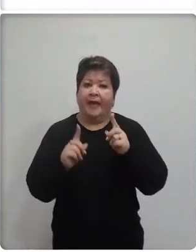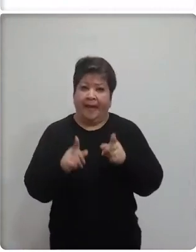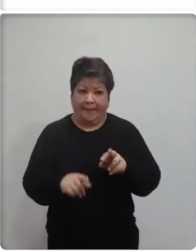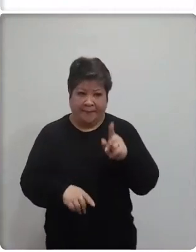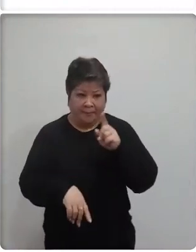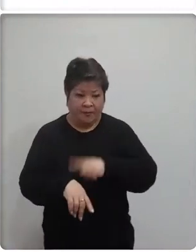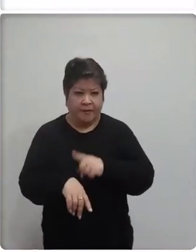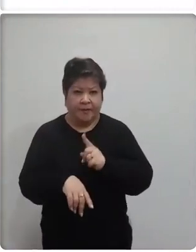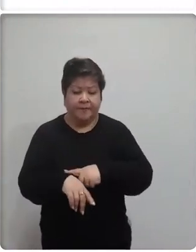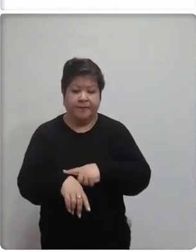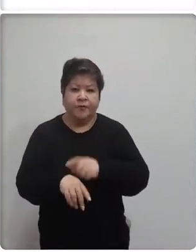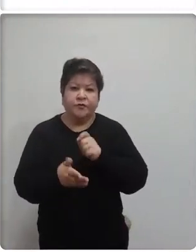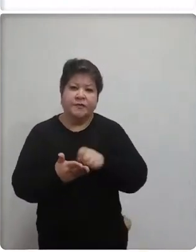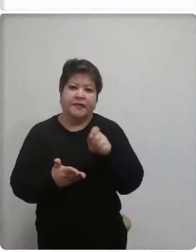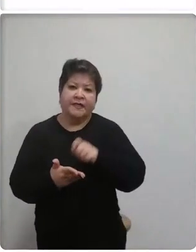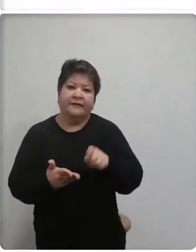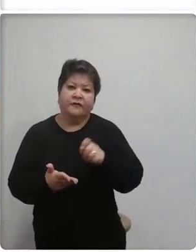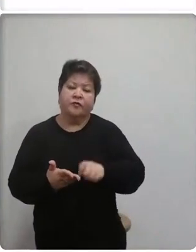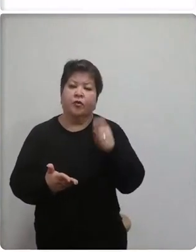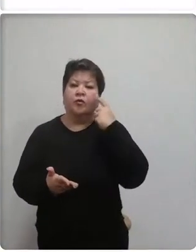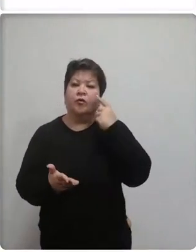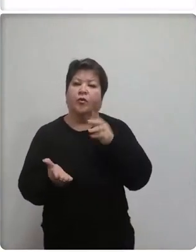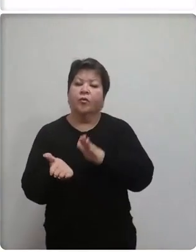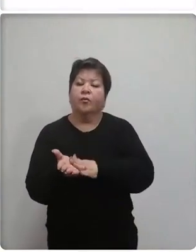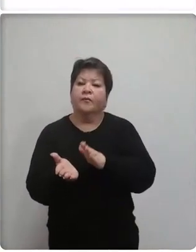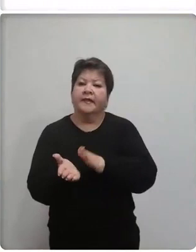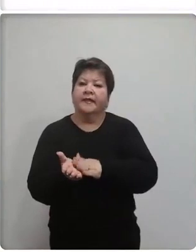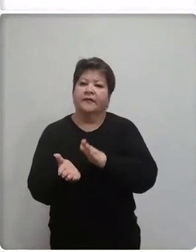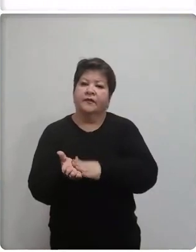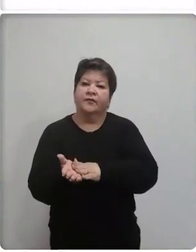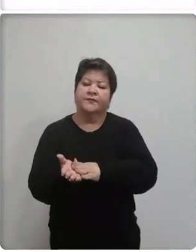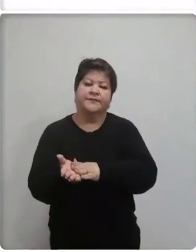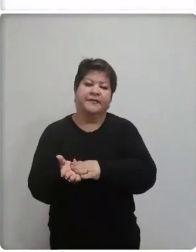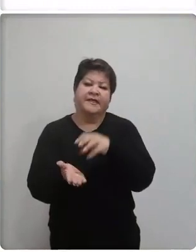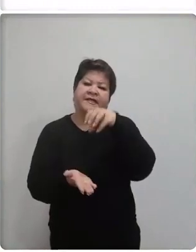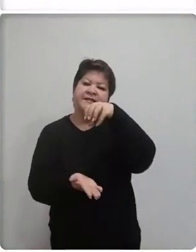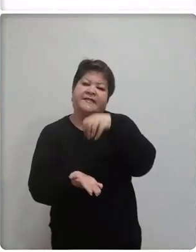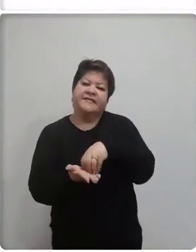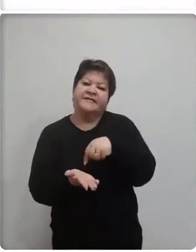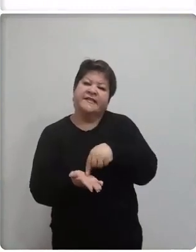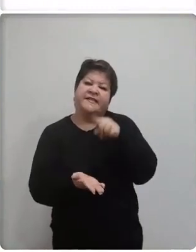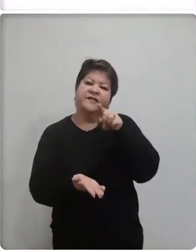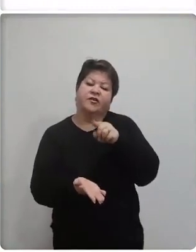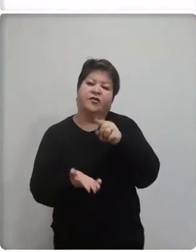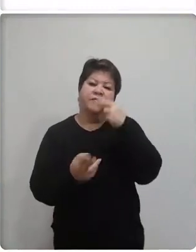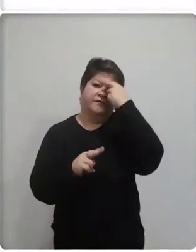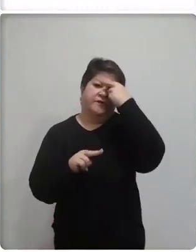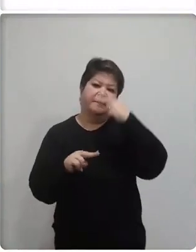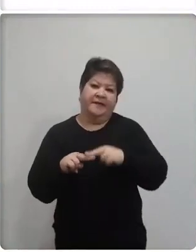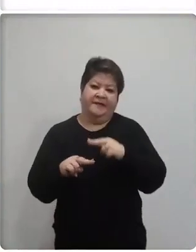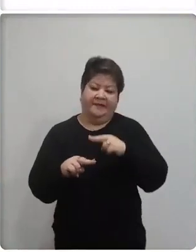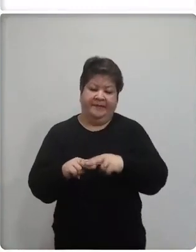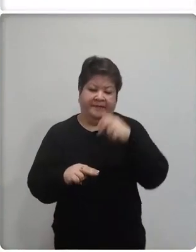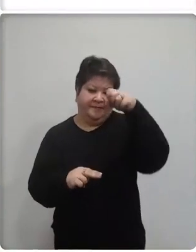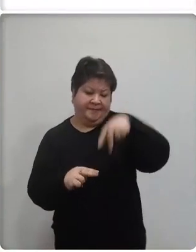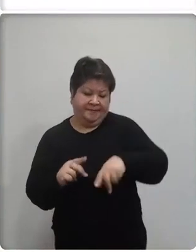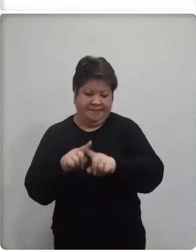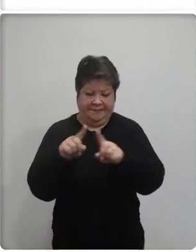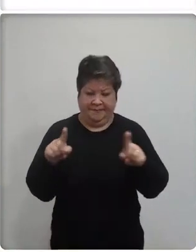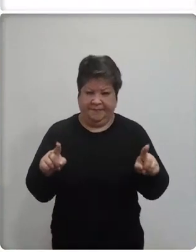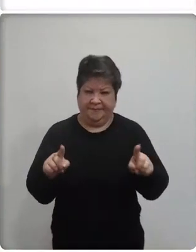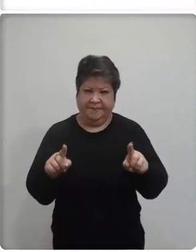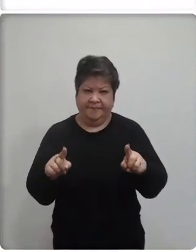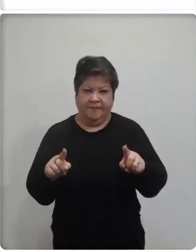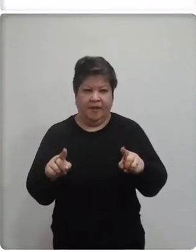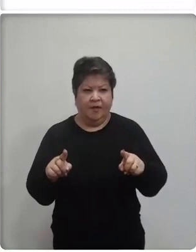Paralelamente se redactó el documento de lo que es el Centro de Referencia de Enfermedades Poco Frecuentes en función a un